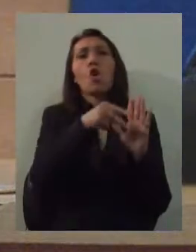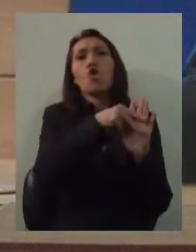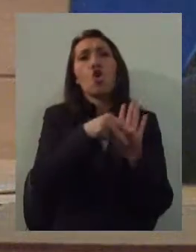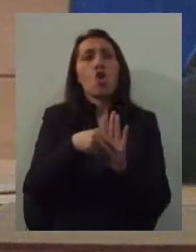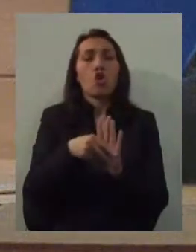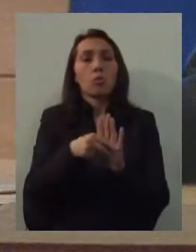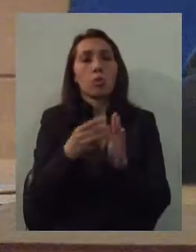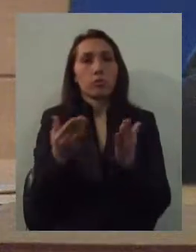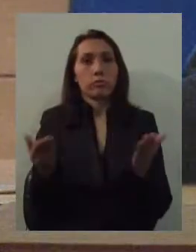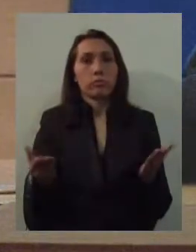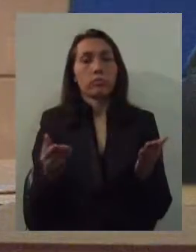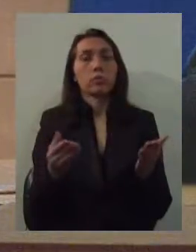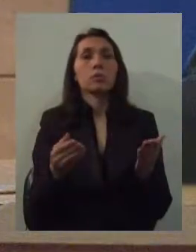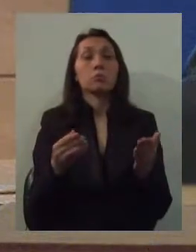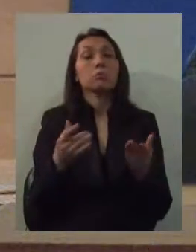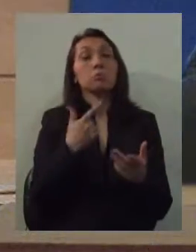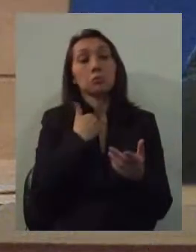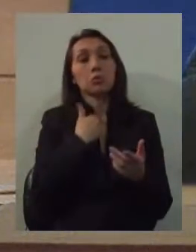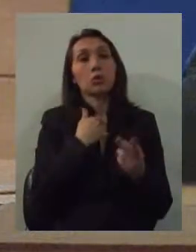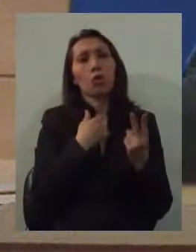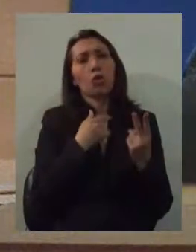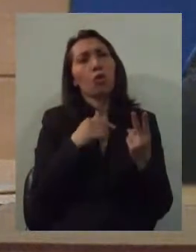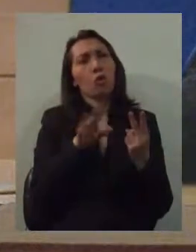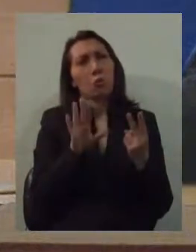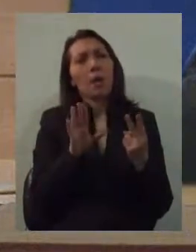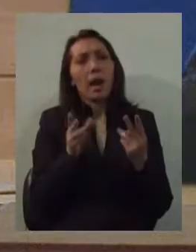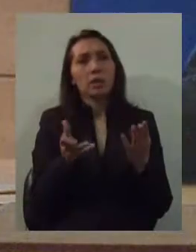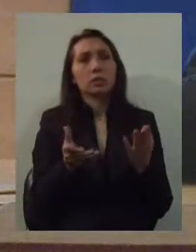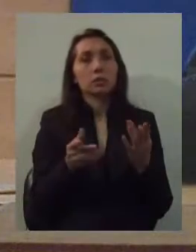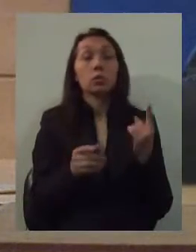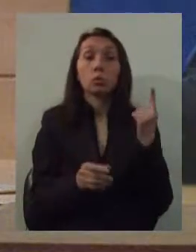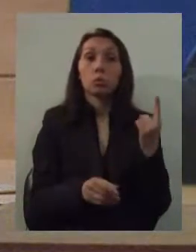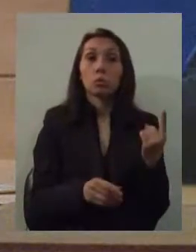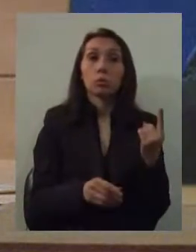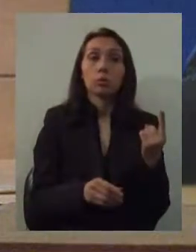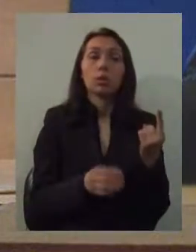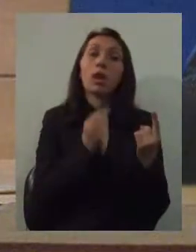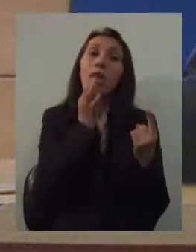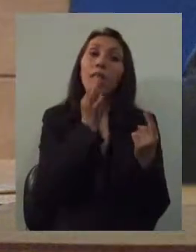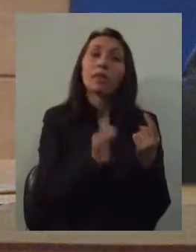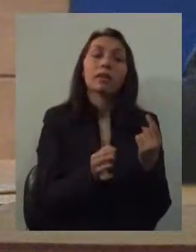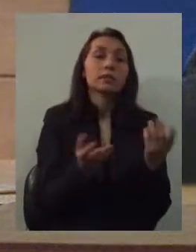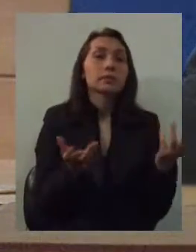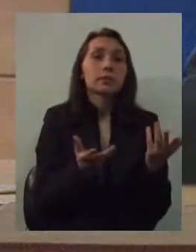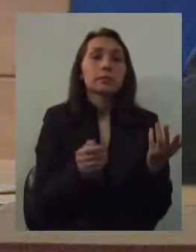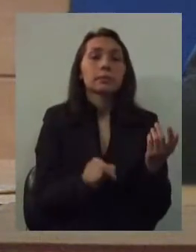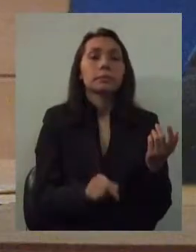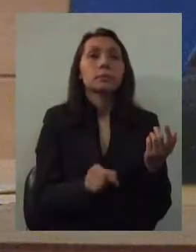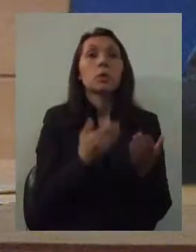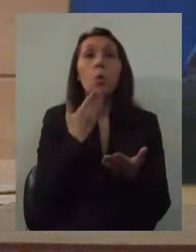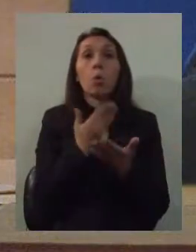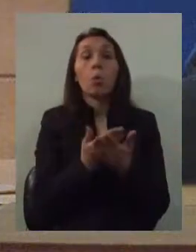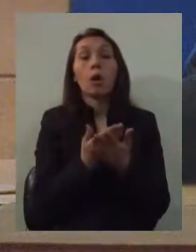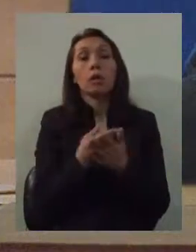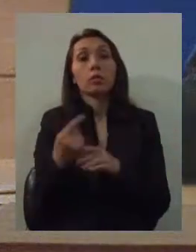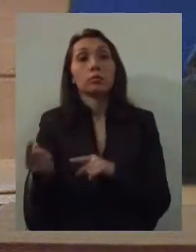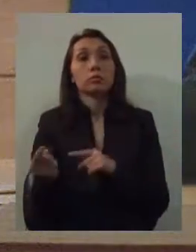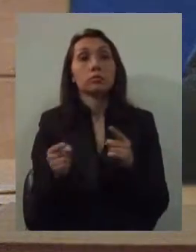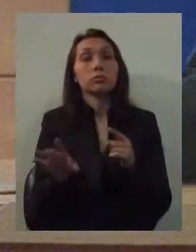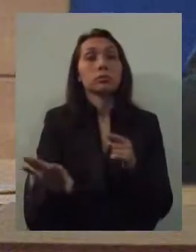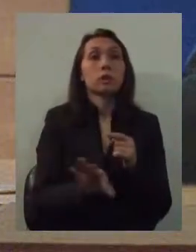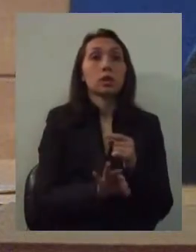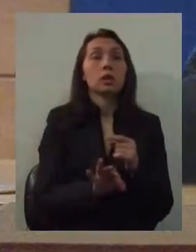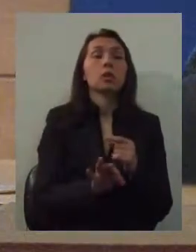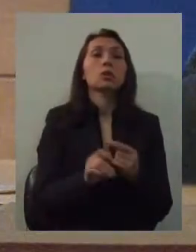dos disposiciones que son interesantes, dos o más. Una, lo que dice es que cuando las partes han elegido